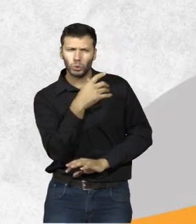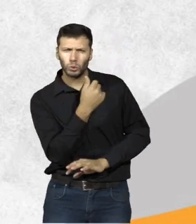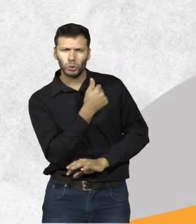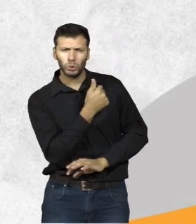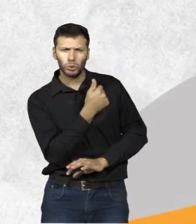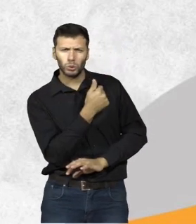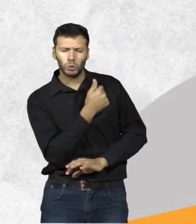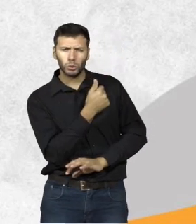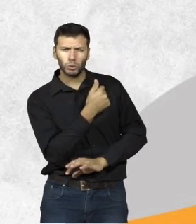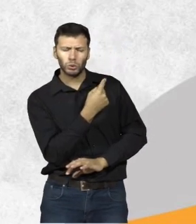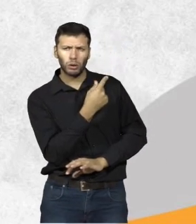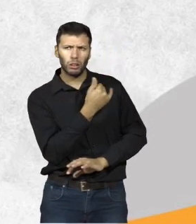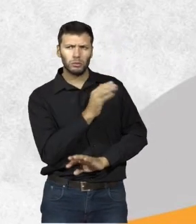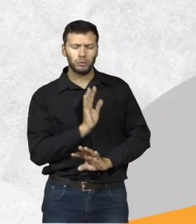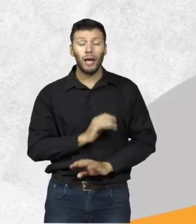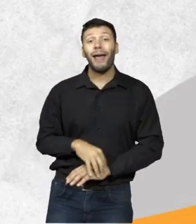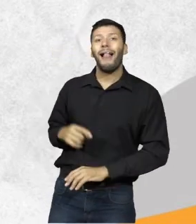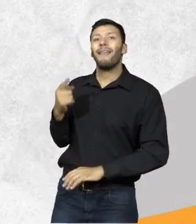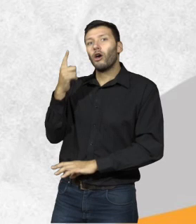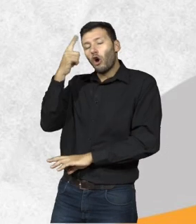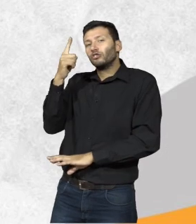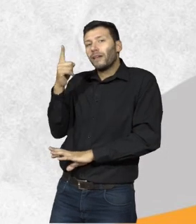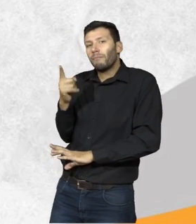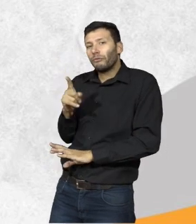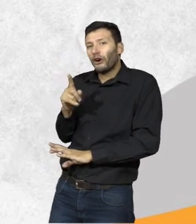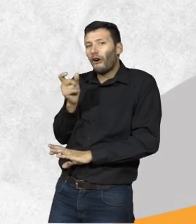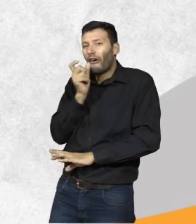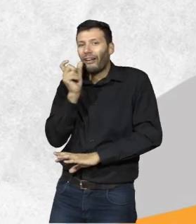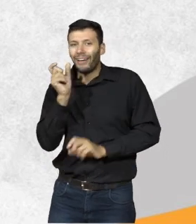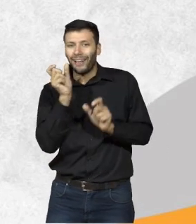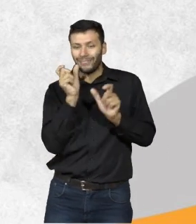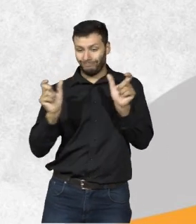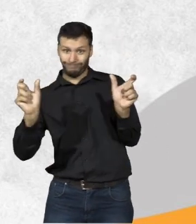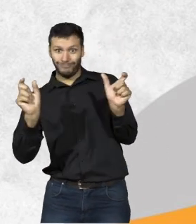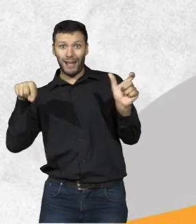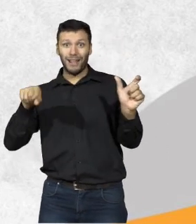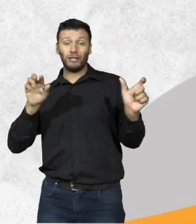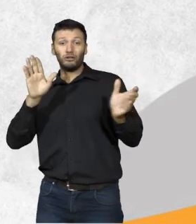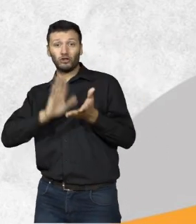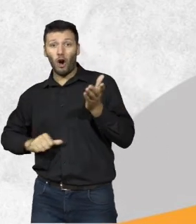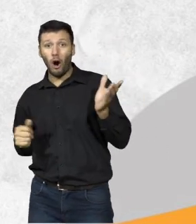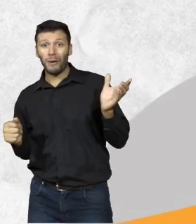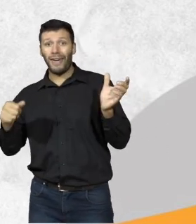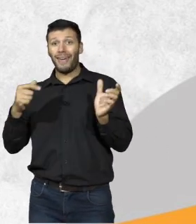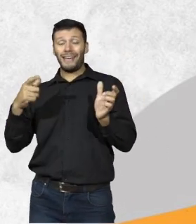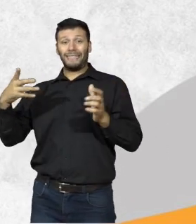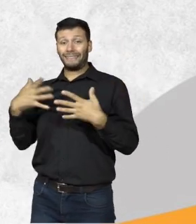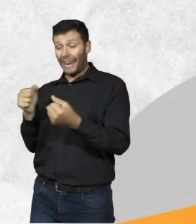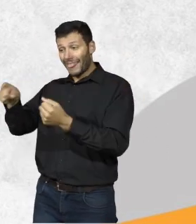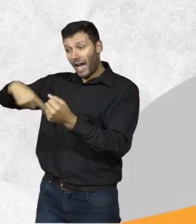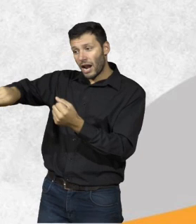tiene láser. Al concepto que tenemos al lado, que es de rellenos sanitarios, donde no